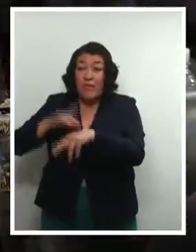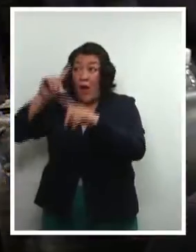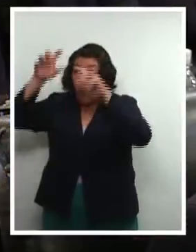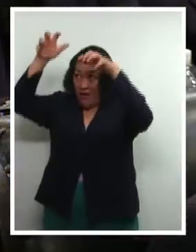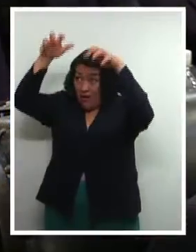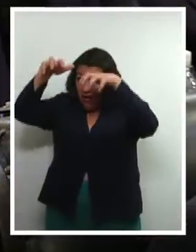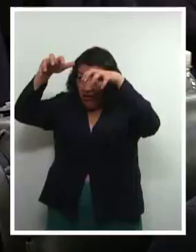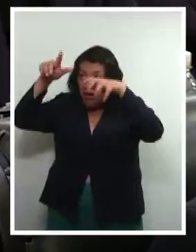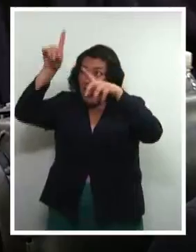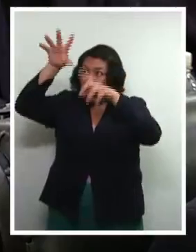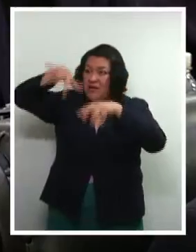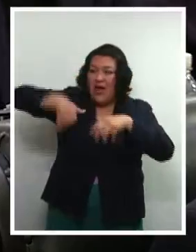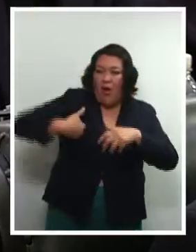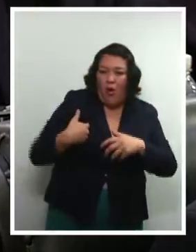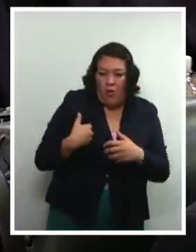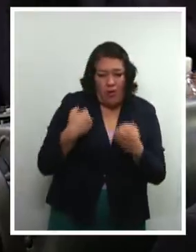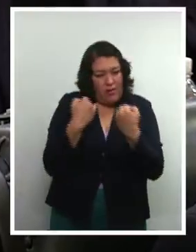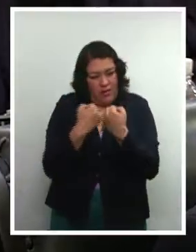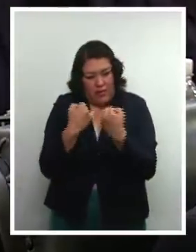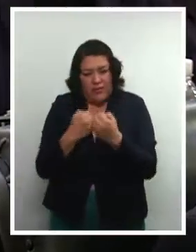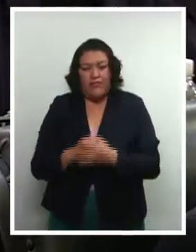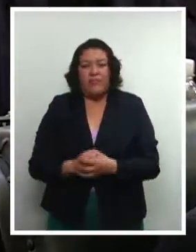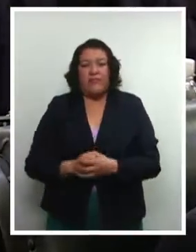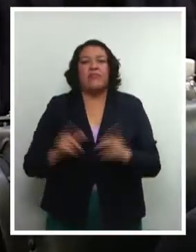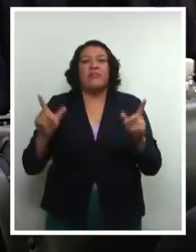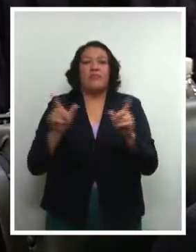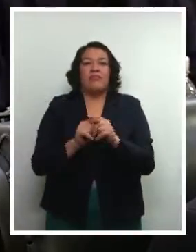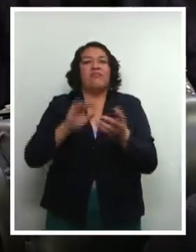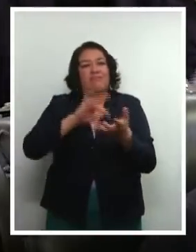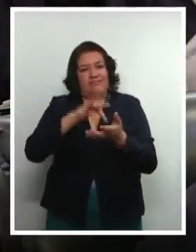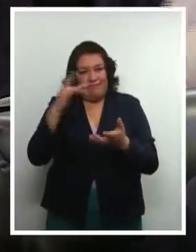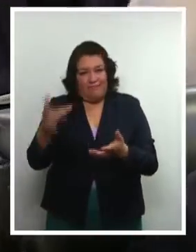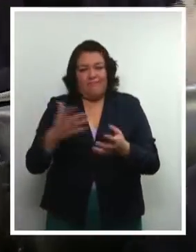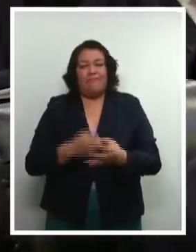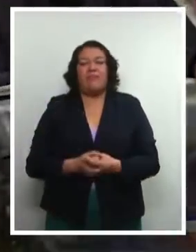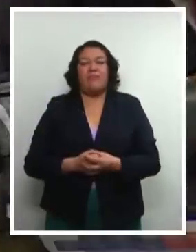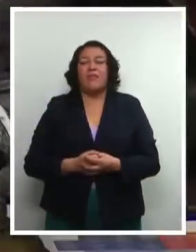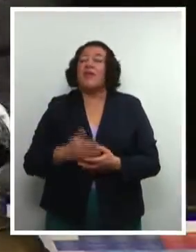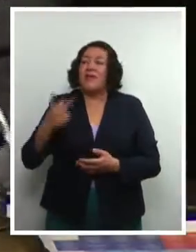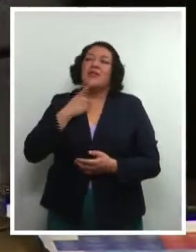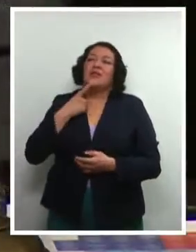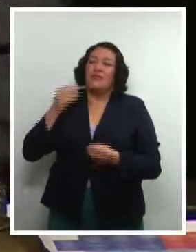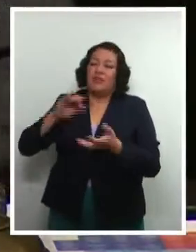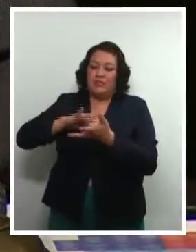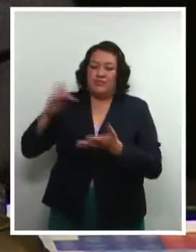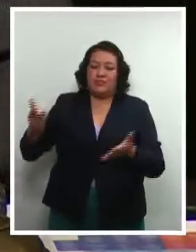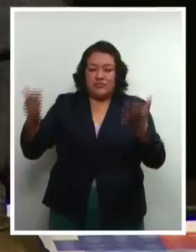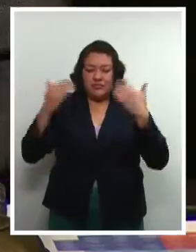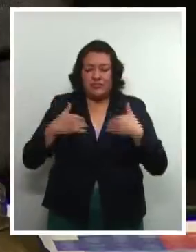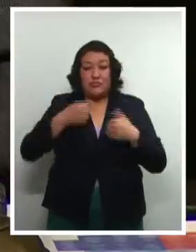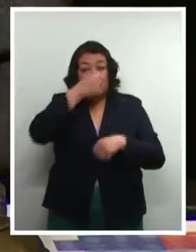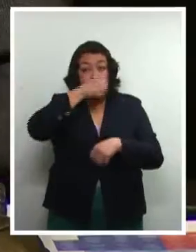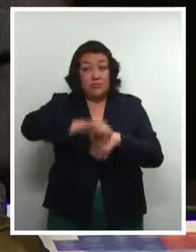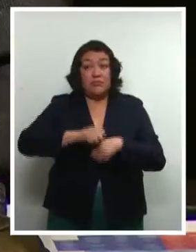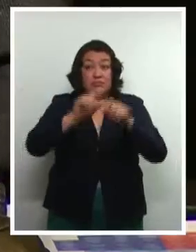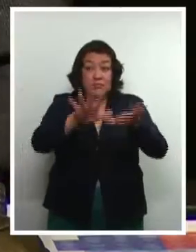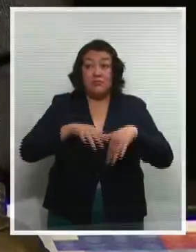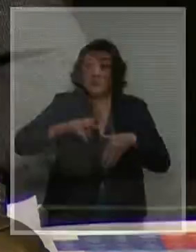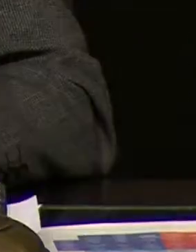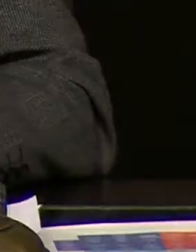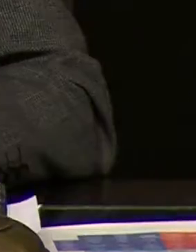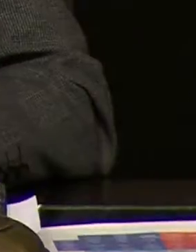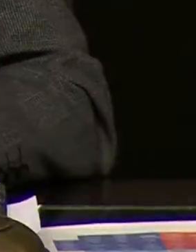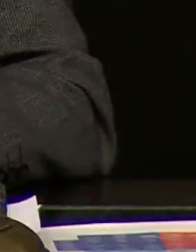pluvial. Es cuanto, señor presidente. Muchas gracias, diputada Arregui. Consulte a la Secretaría. La Asamblea si es